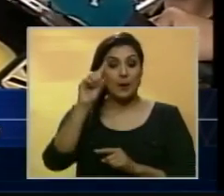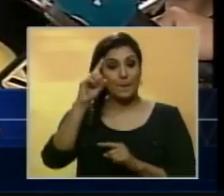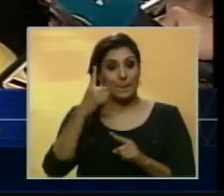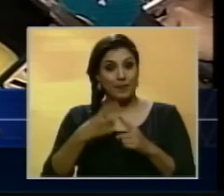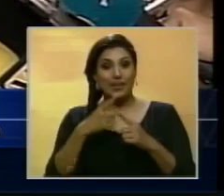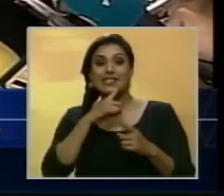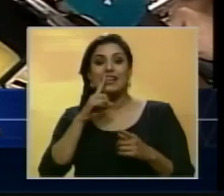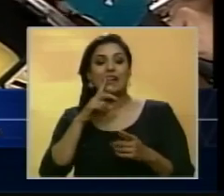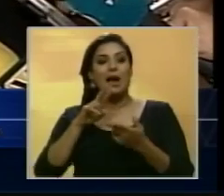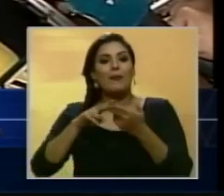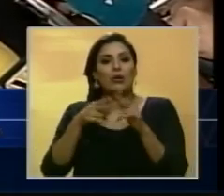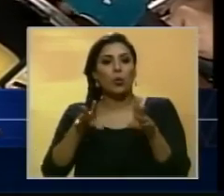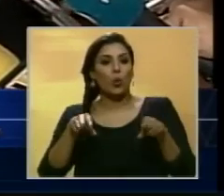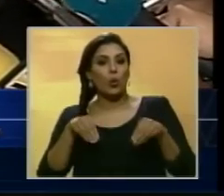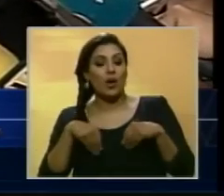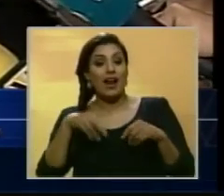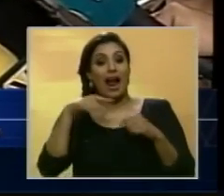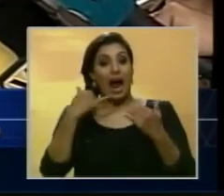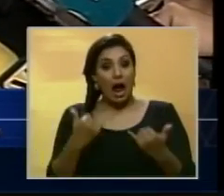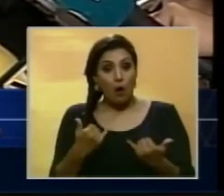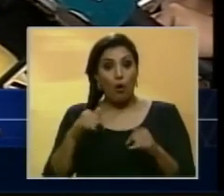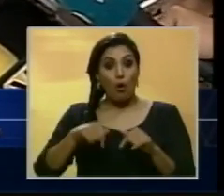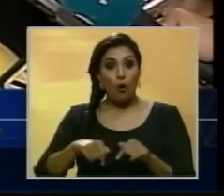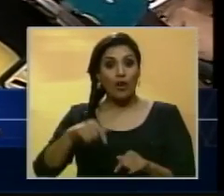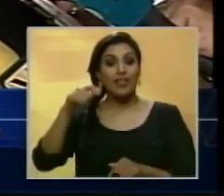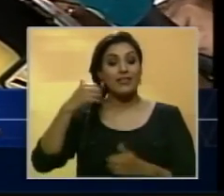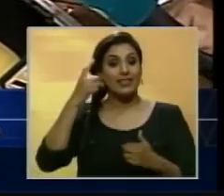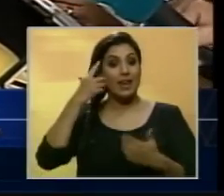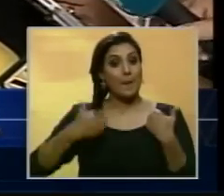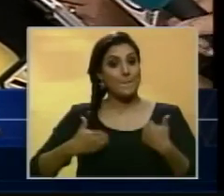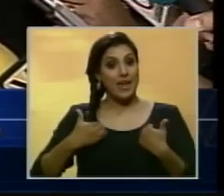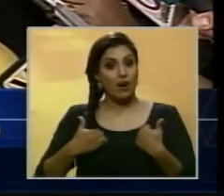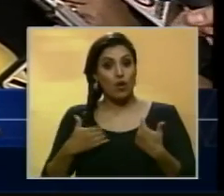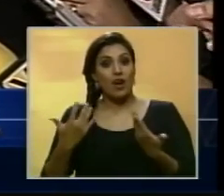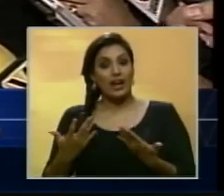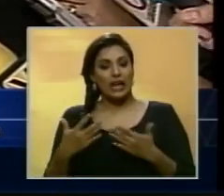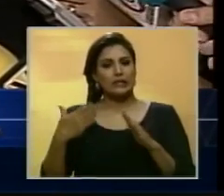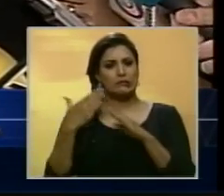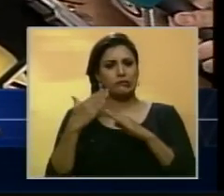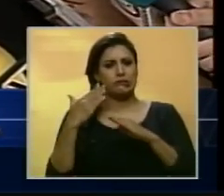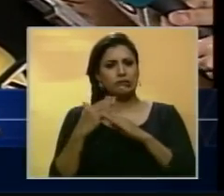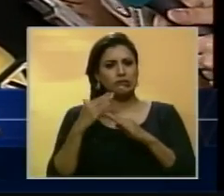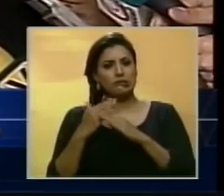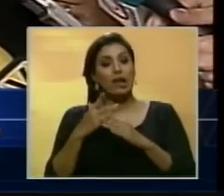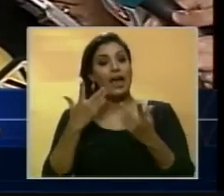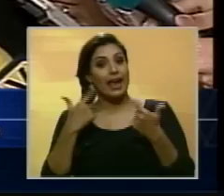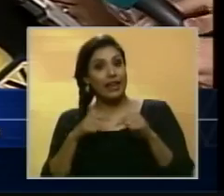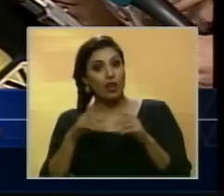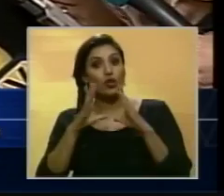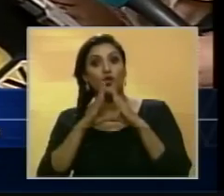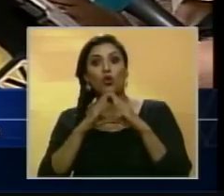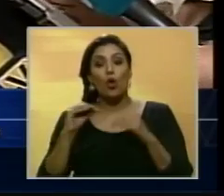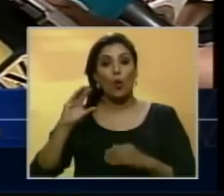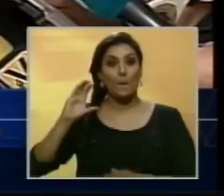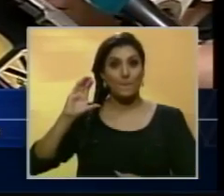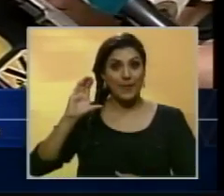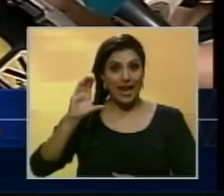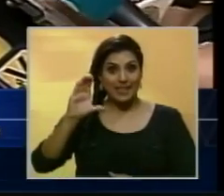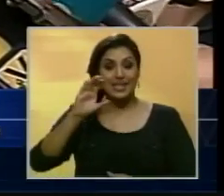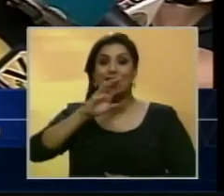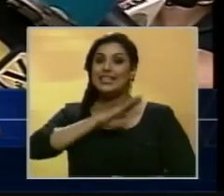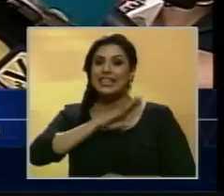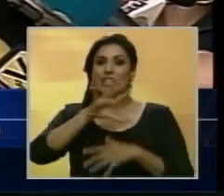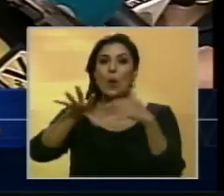la resistencia pasiva. Ahora hoy miércoles pasaron al saboteo activo. En todo el país